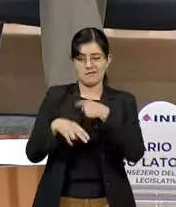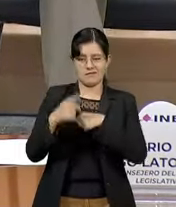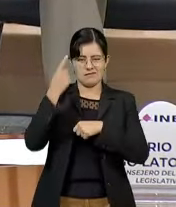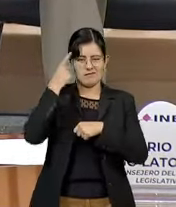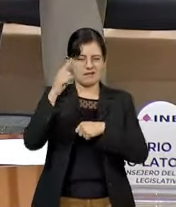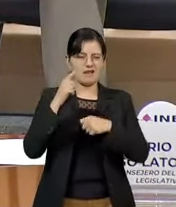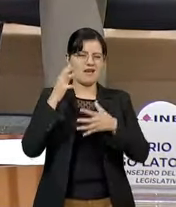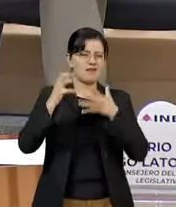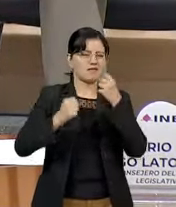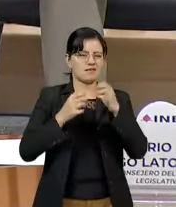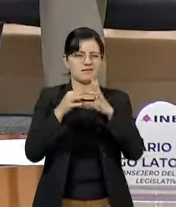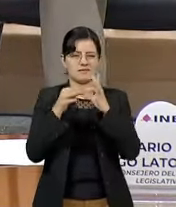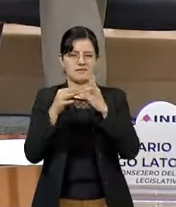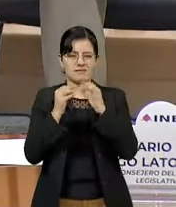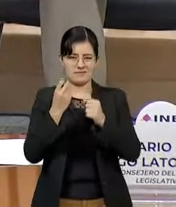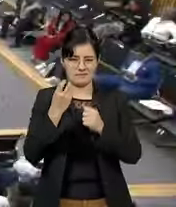que no permiten que así sea es cuanto presidenta gracias